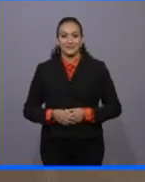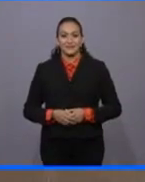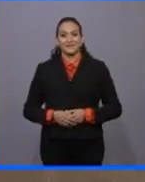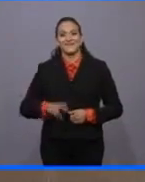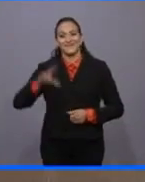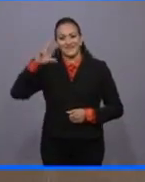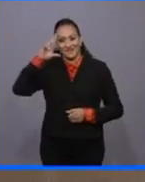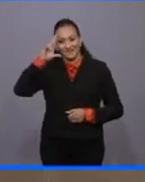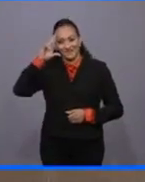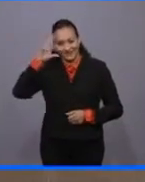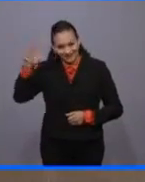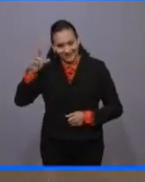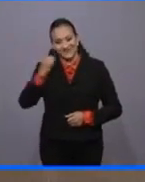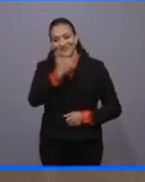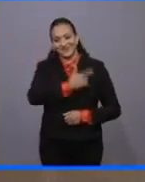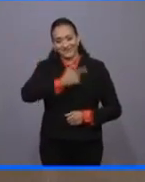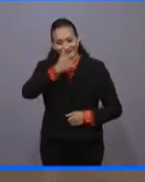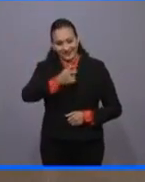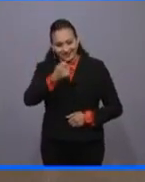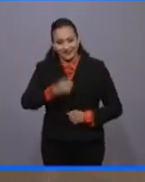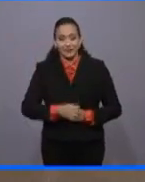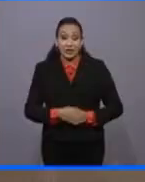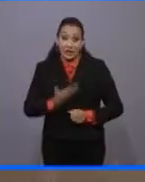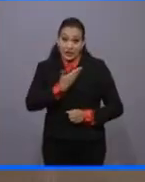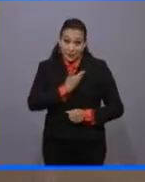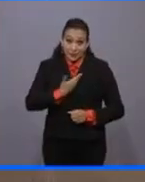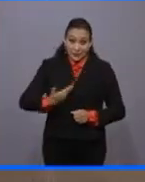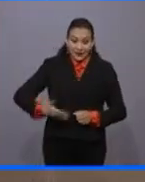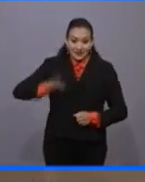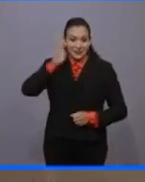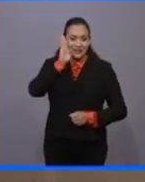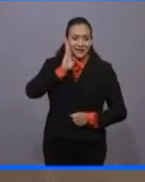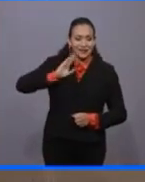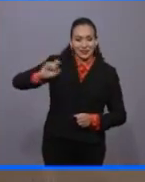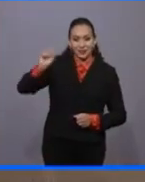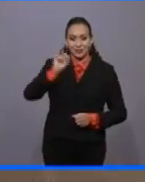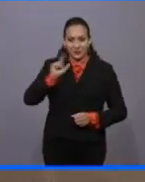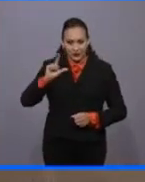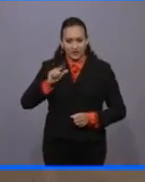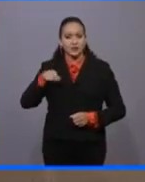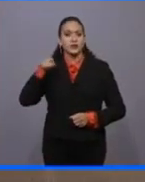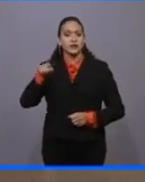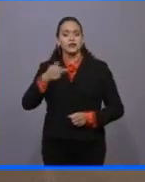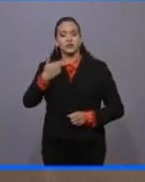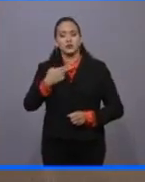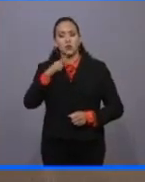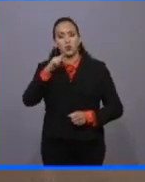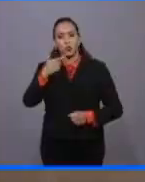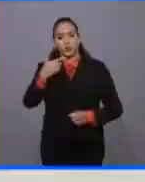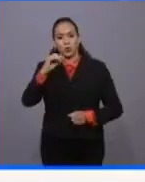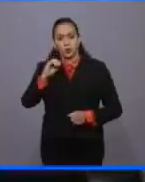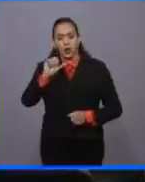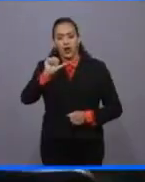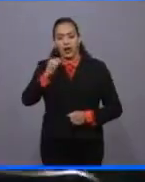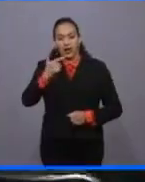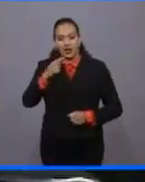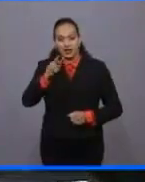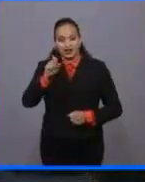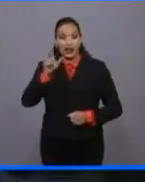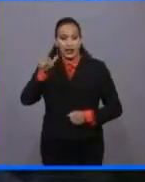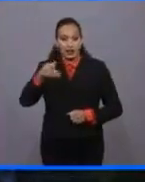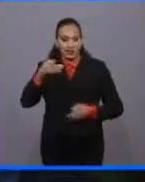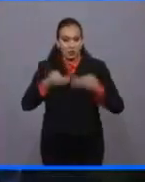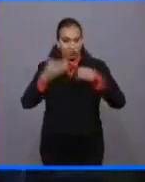¿Qué tal? Es un gusto saludarles. El ministro presidente de la Suprema Corte de Justicia de la Nación, Hugo Aguilar Ortiz, hizo